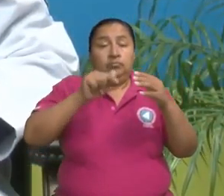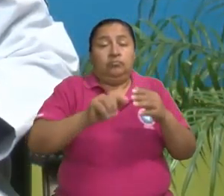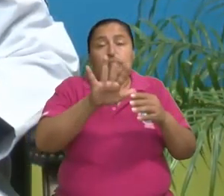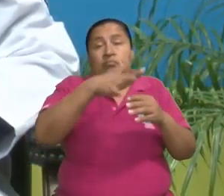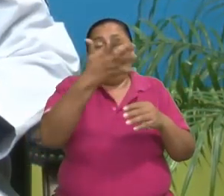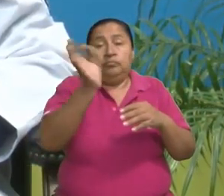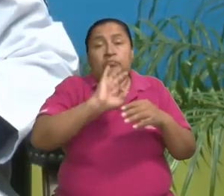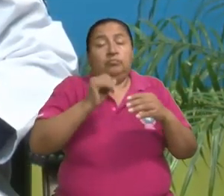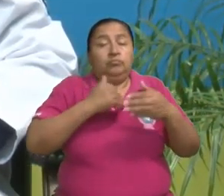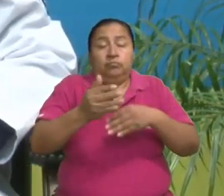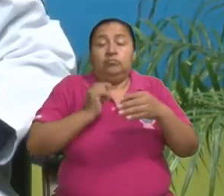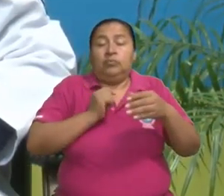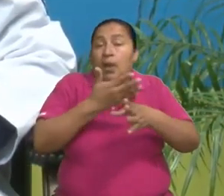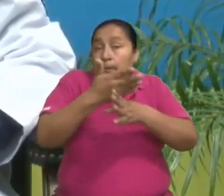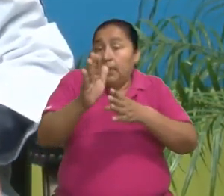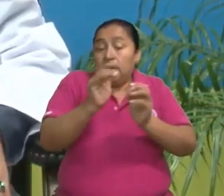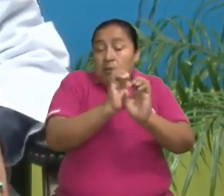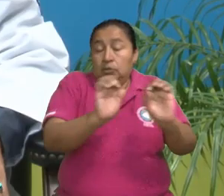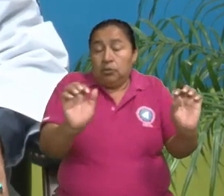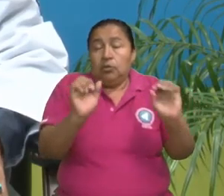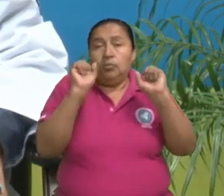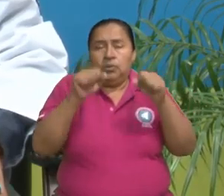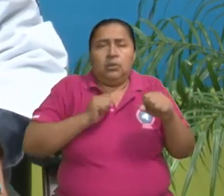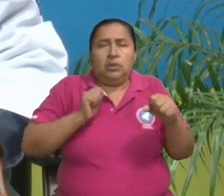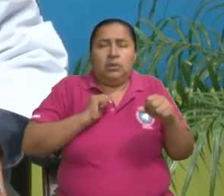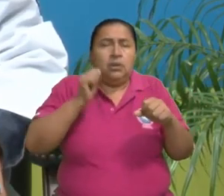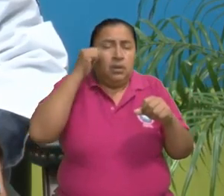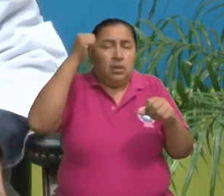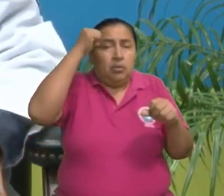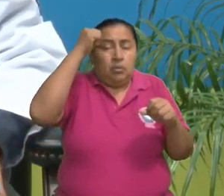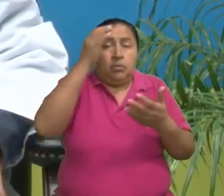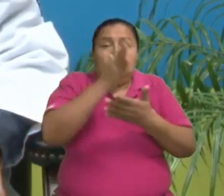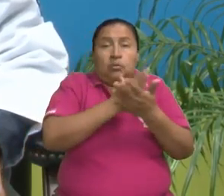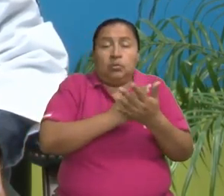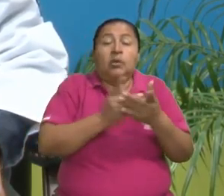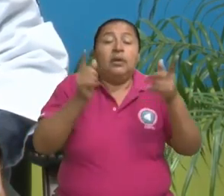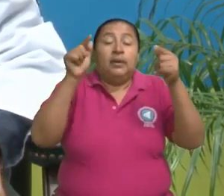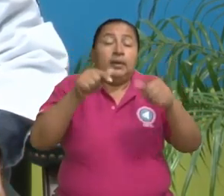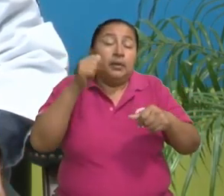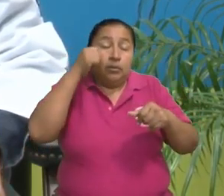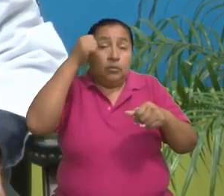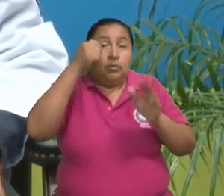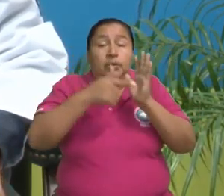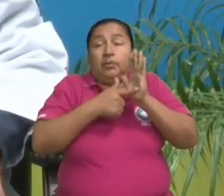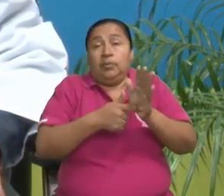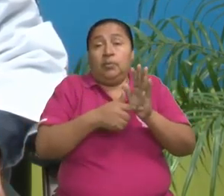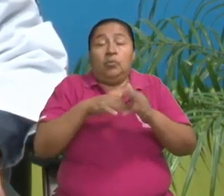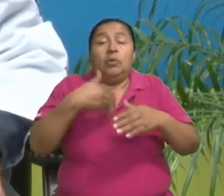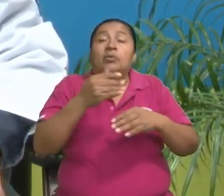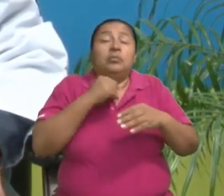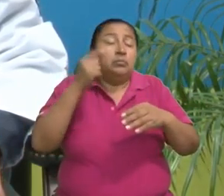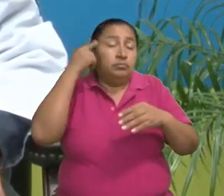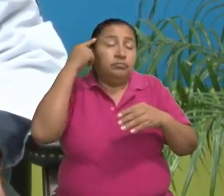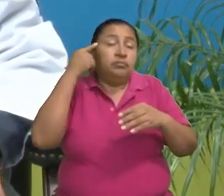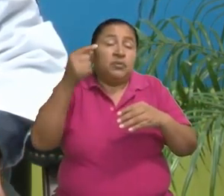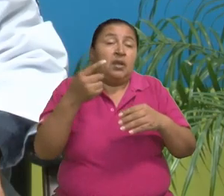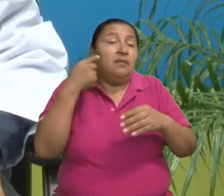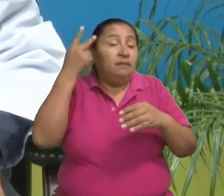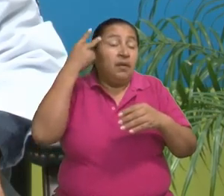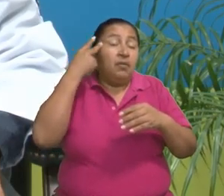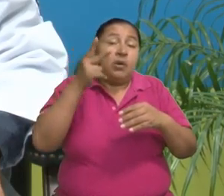factores por ejemplo aparte de los niños por ejemplo el adulto el adulto por ejemplo cuando abusa del tabaquismo